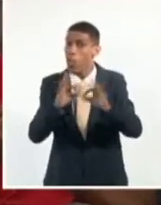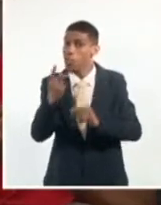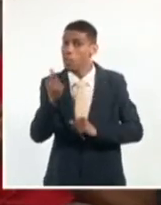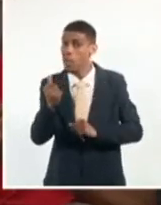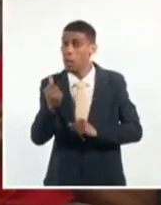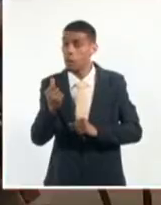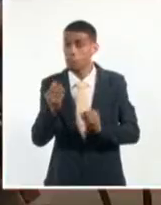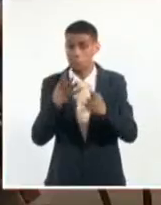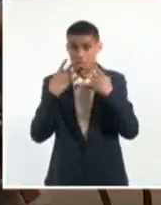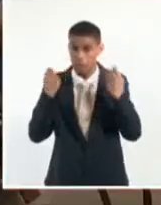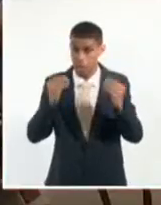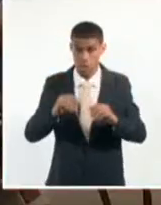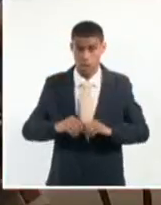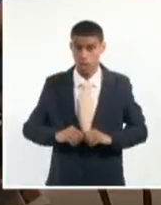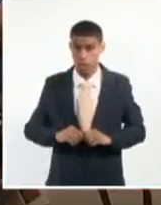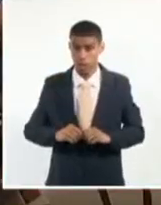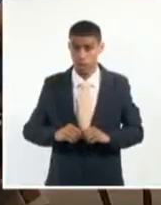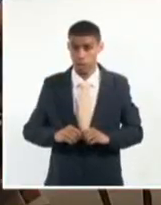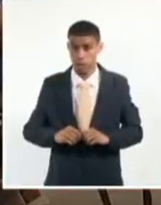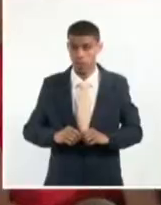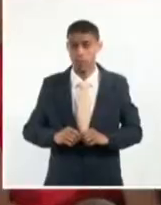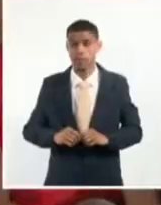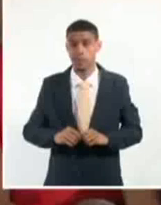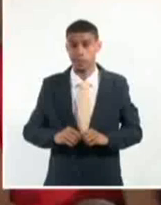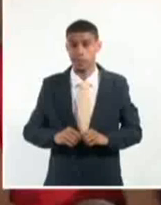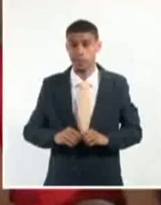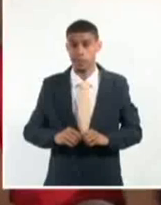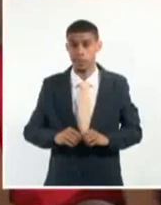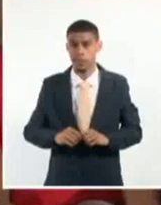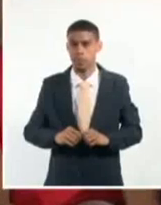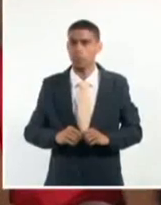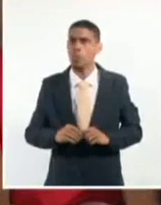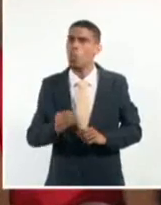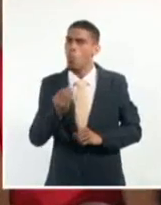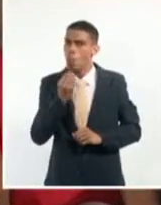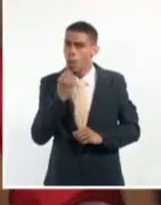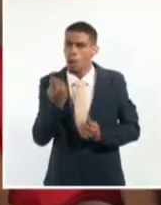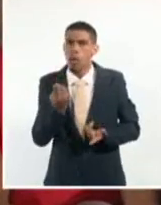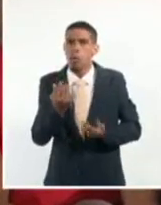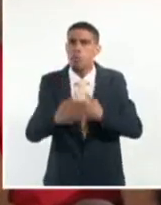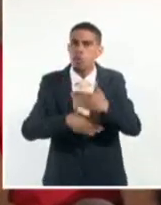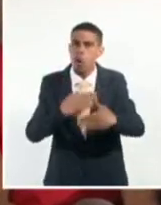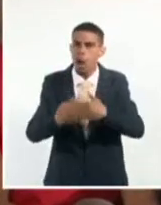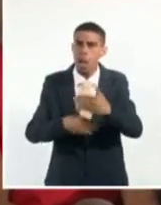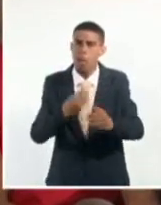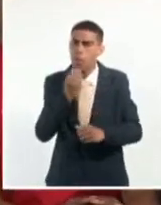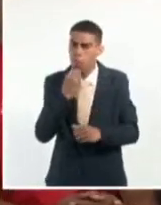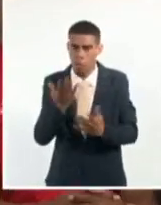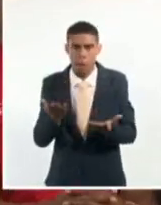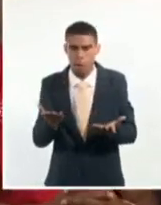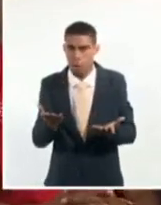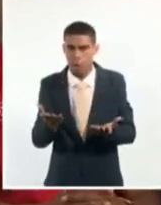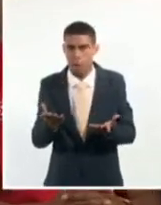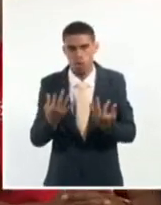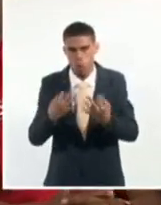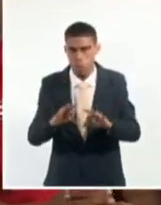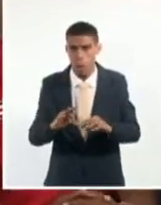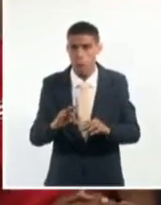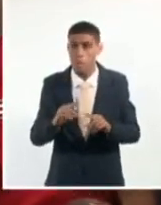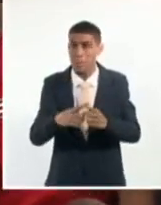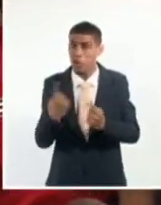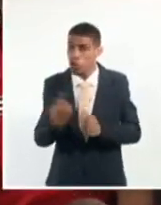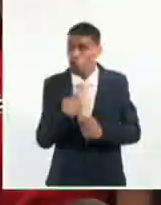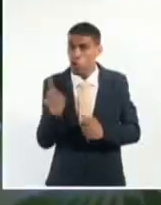Y viceversa. Independientemente de todas las trabas que se puedan presentar, presidente, nosotros siempre estamos en vías de solución, tratando siempre de buscar